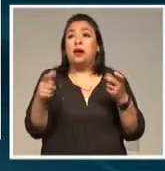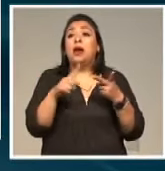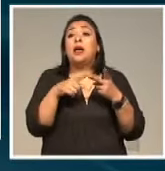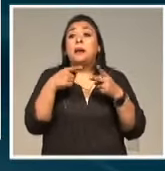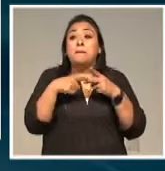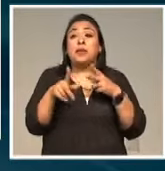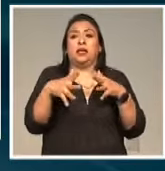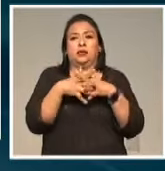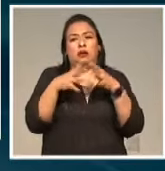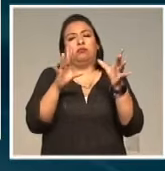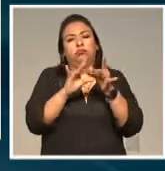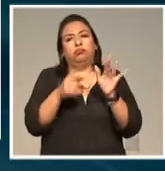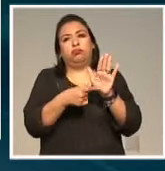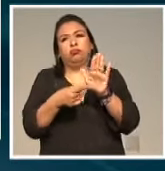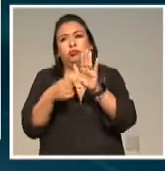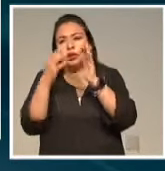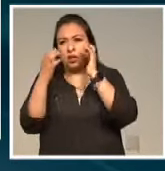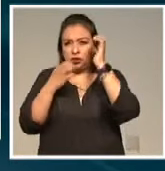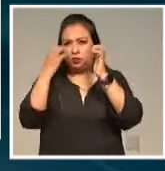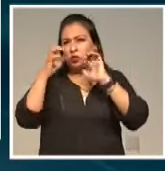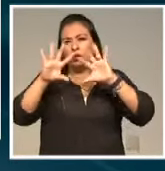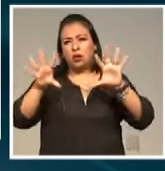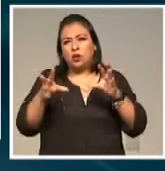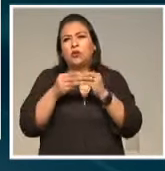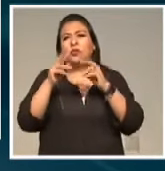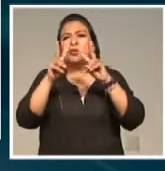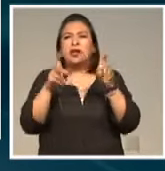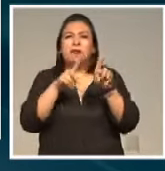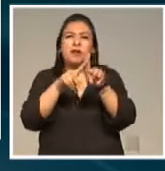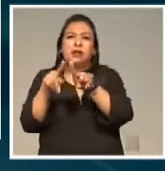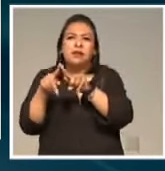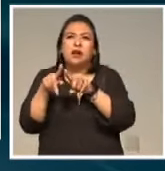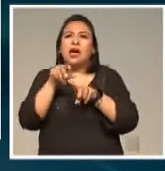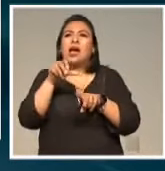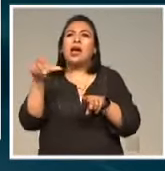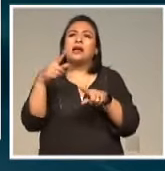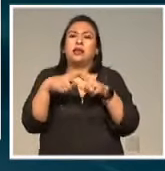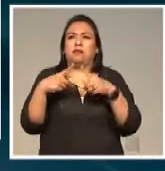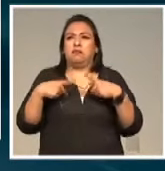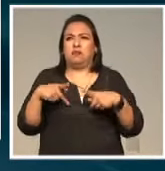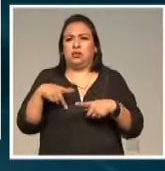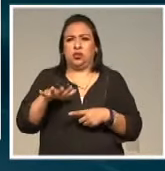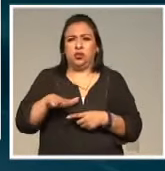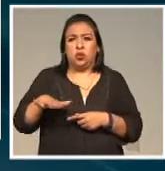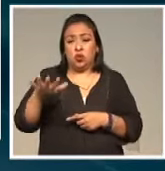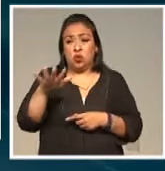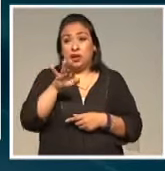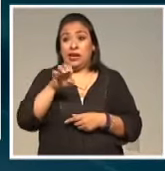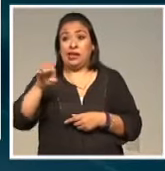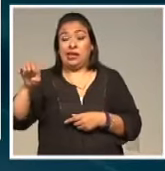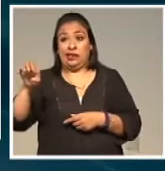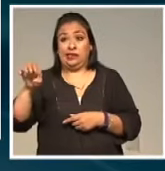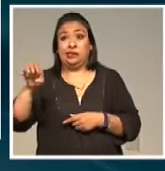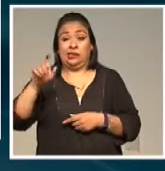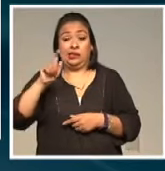inicios de la guerra. Sobre todos los temas de desplazamientos de la gente del este del